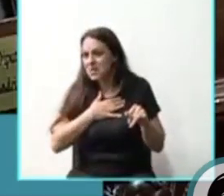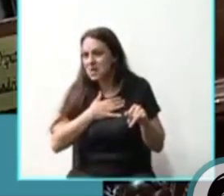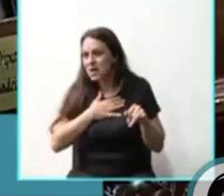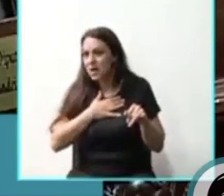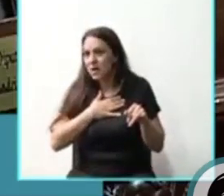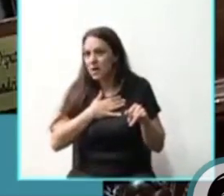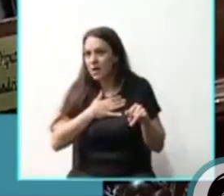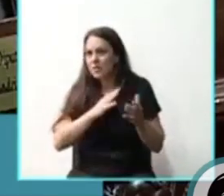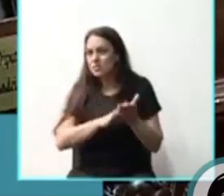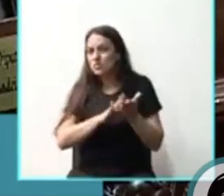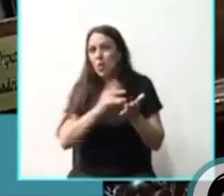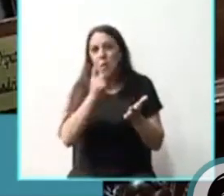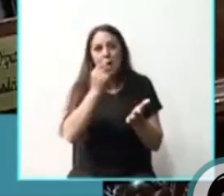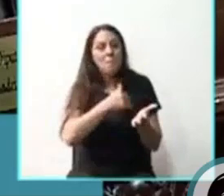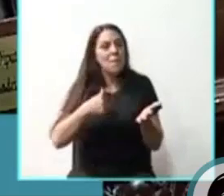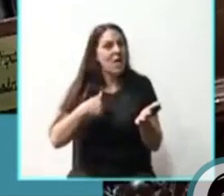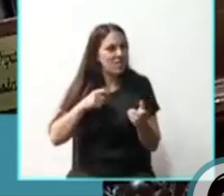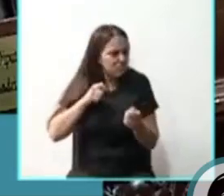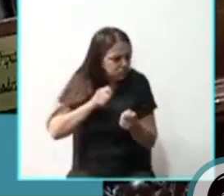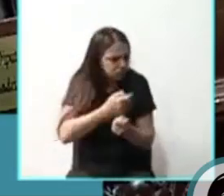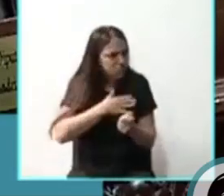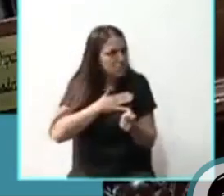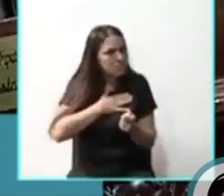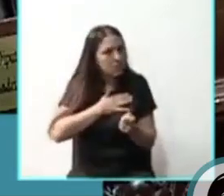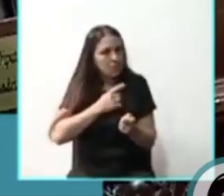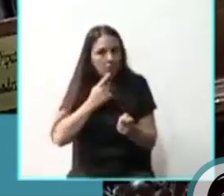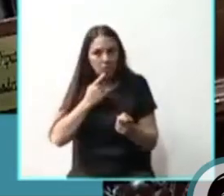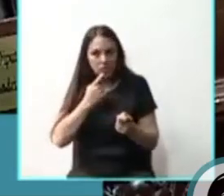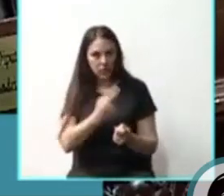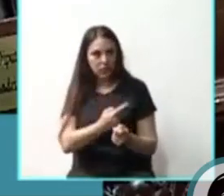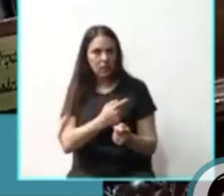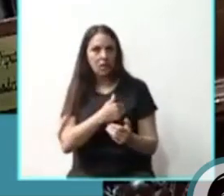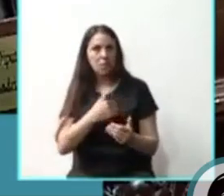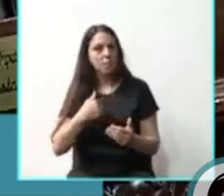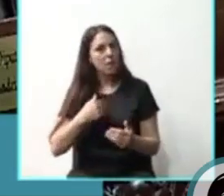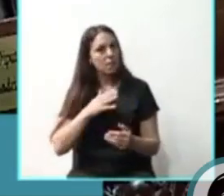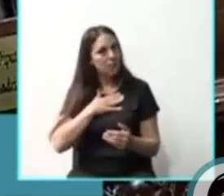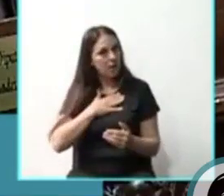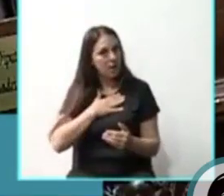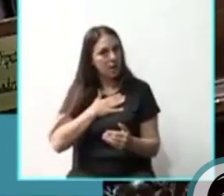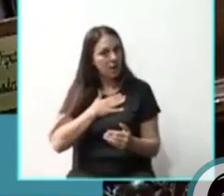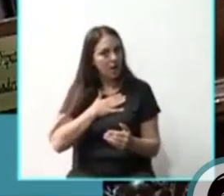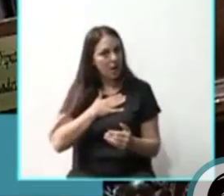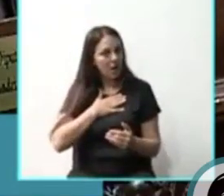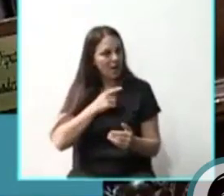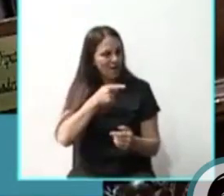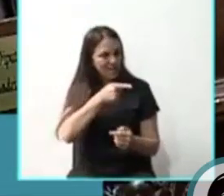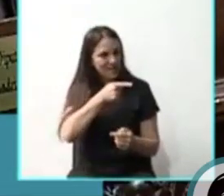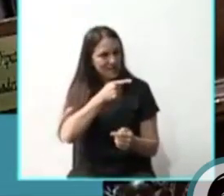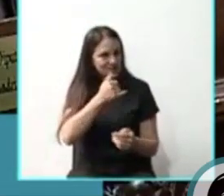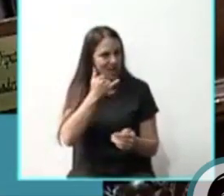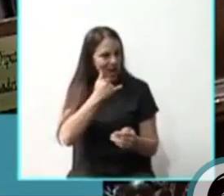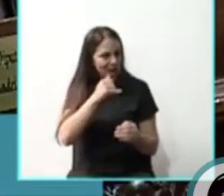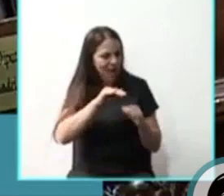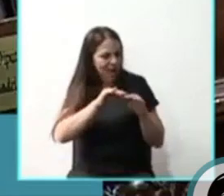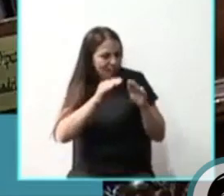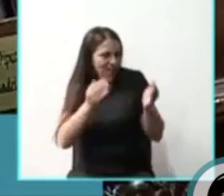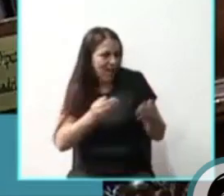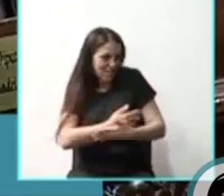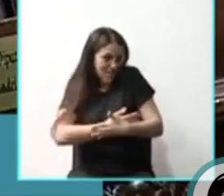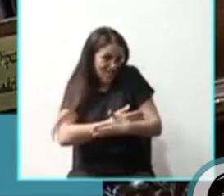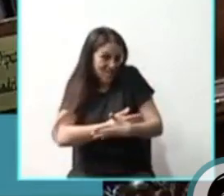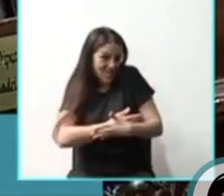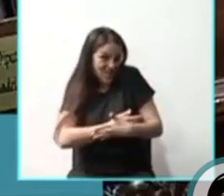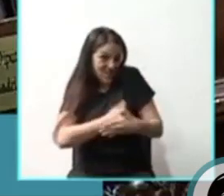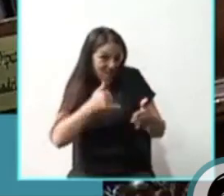llegaron a decir que mi mamá tenía armas en mi cuna y